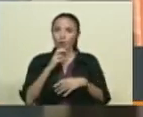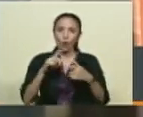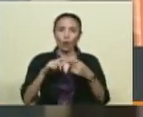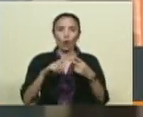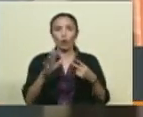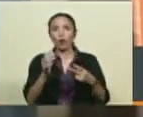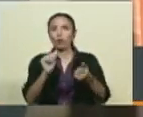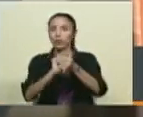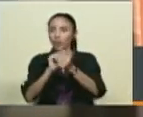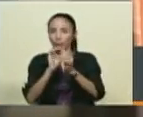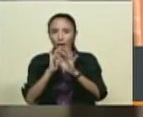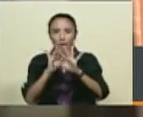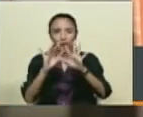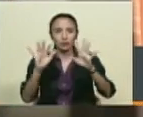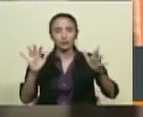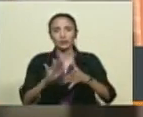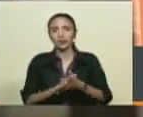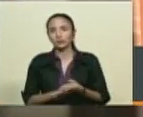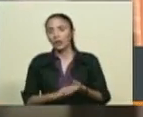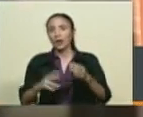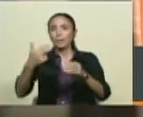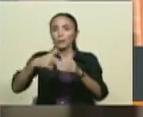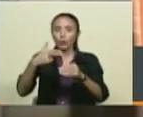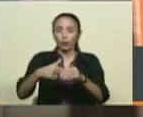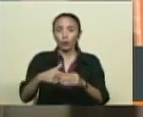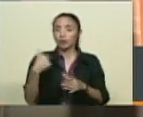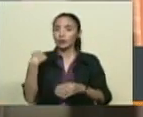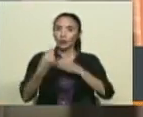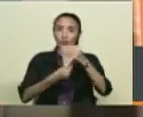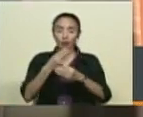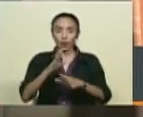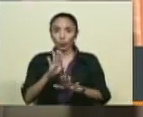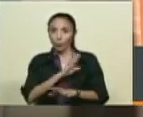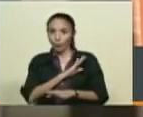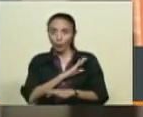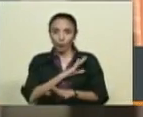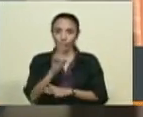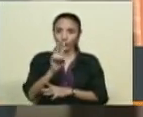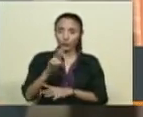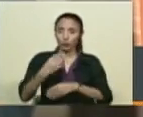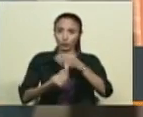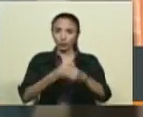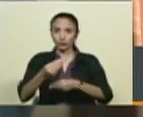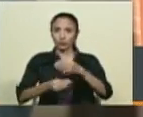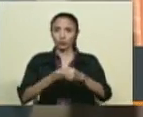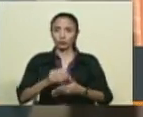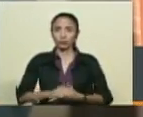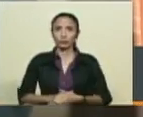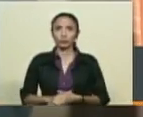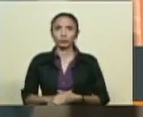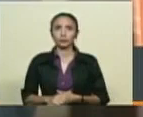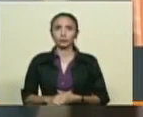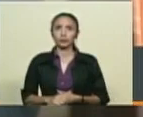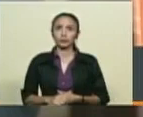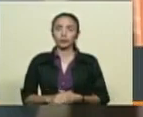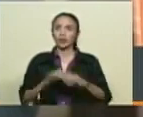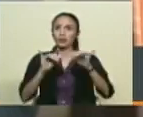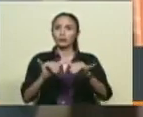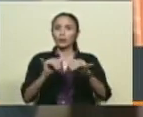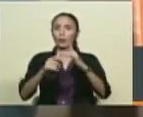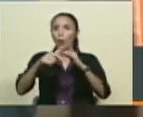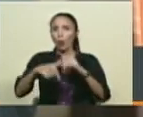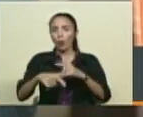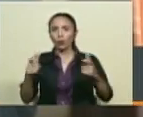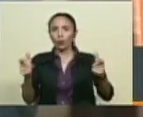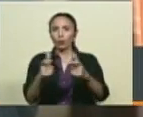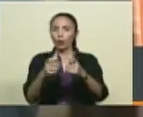futuro. Lo estamos creando con nuestras manos, secretario general. Así hemos construimos este acuerdo que